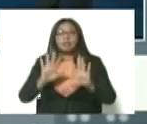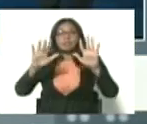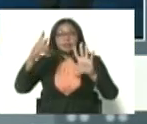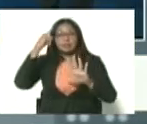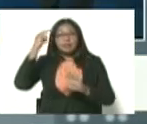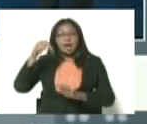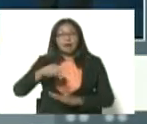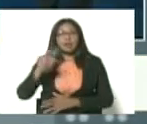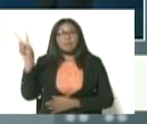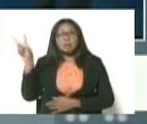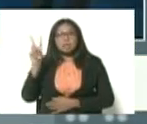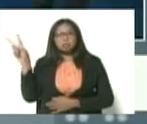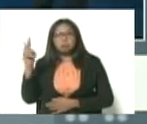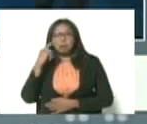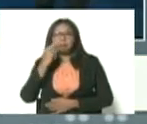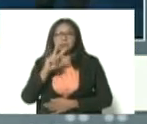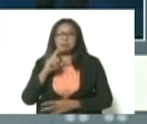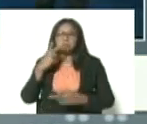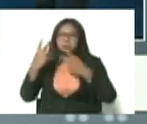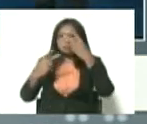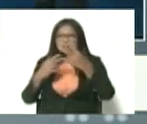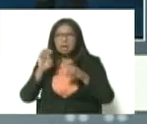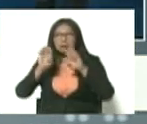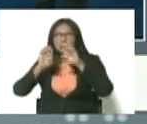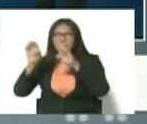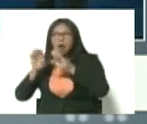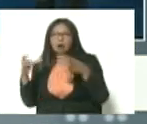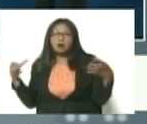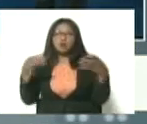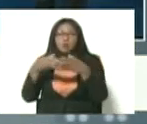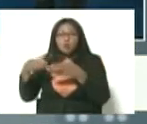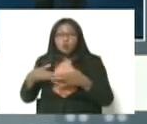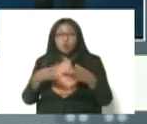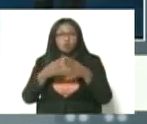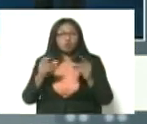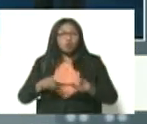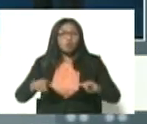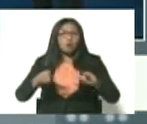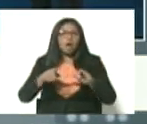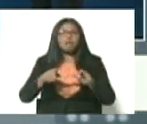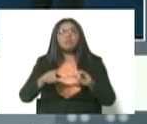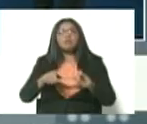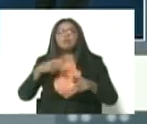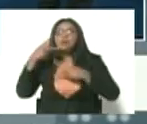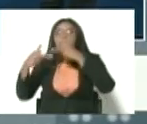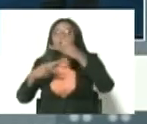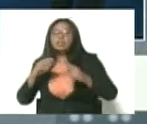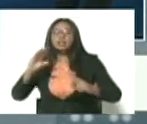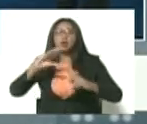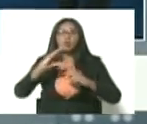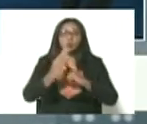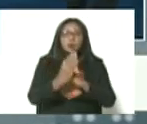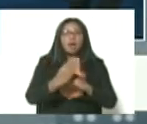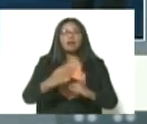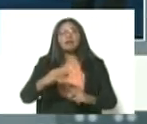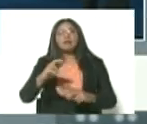Venezuela. Se reunió con todos los sectores políticos, culturales,